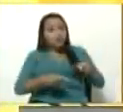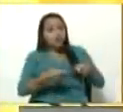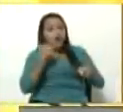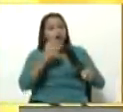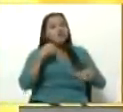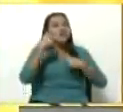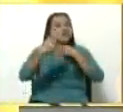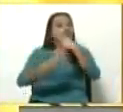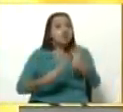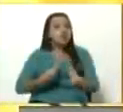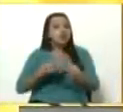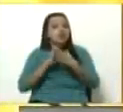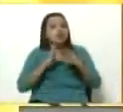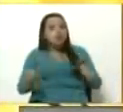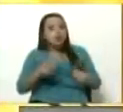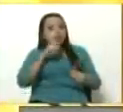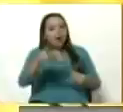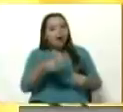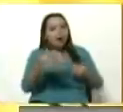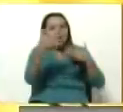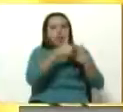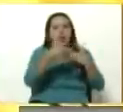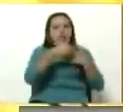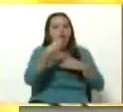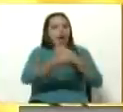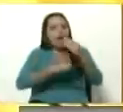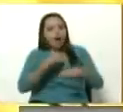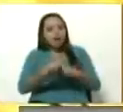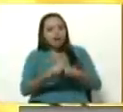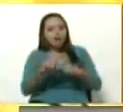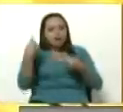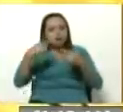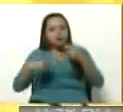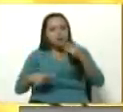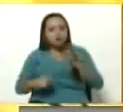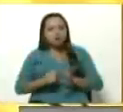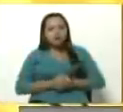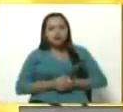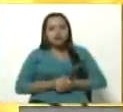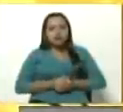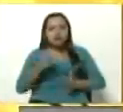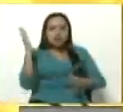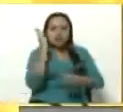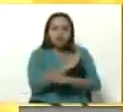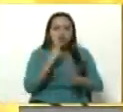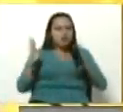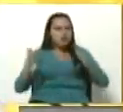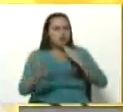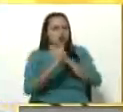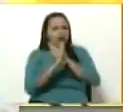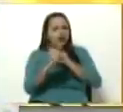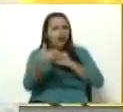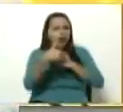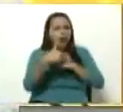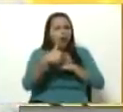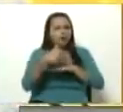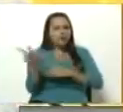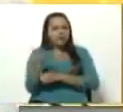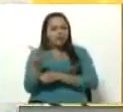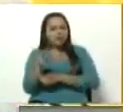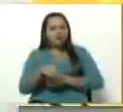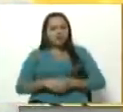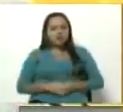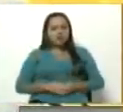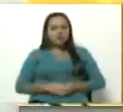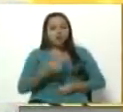portavoz de todo el daño que han causado todos estos elementos de sanciones y agresiones para con nuestro país.